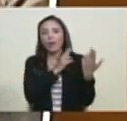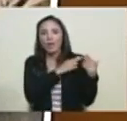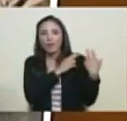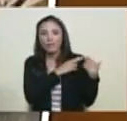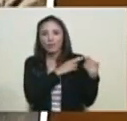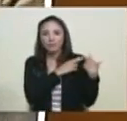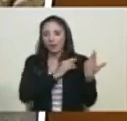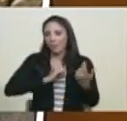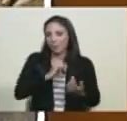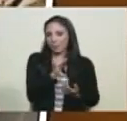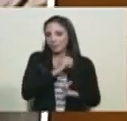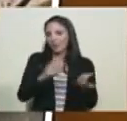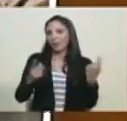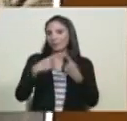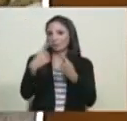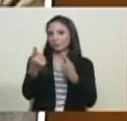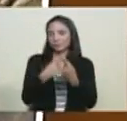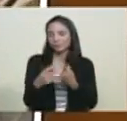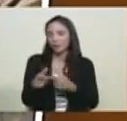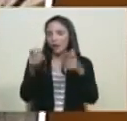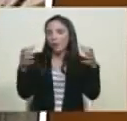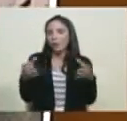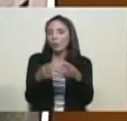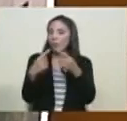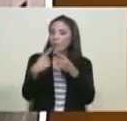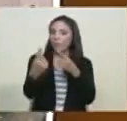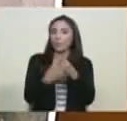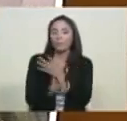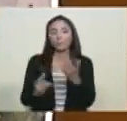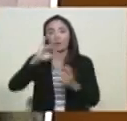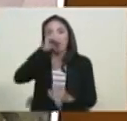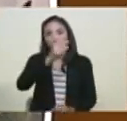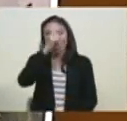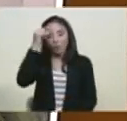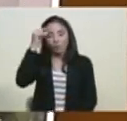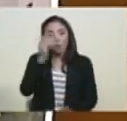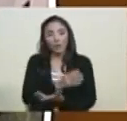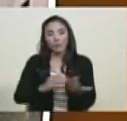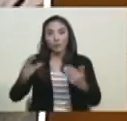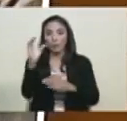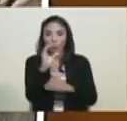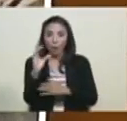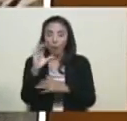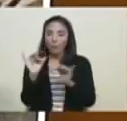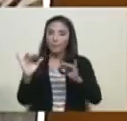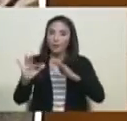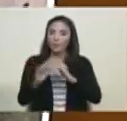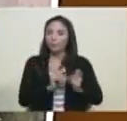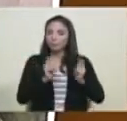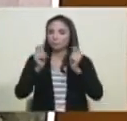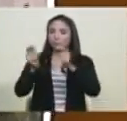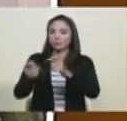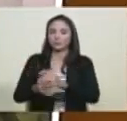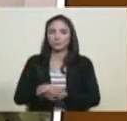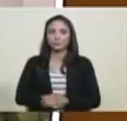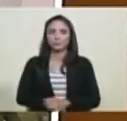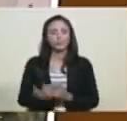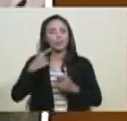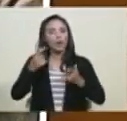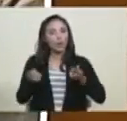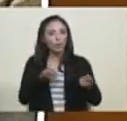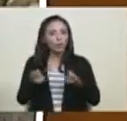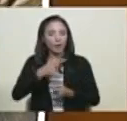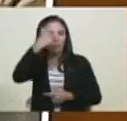y lo puso la influencia de Julio Borges en el gobierno colombiano saliente y personalmente